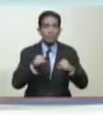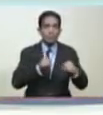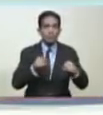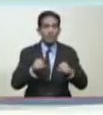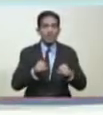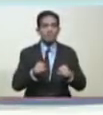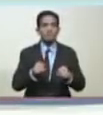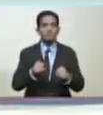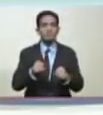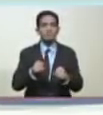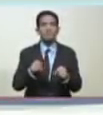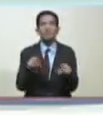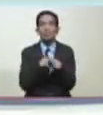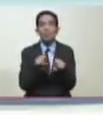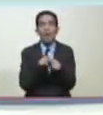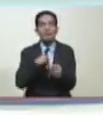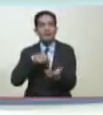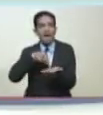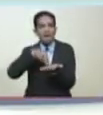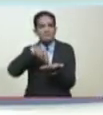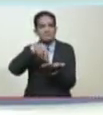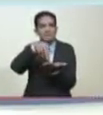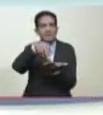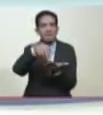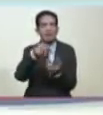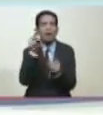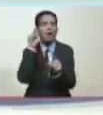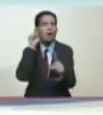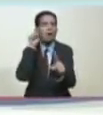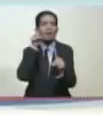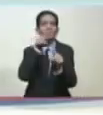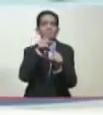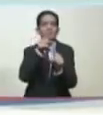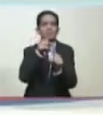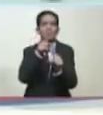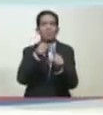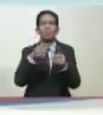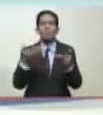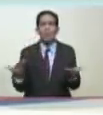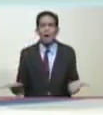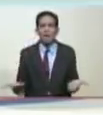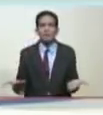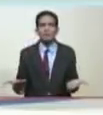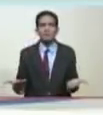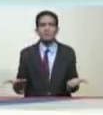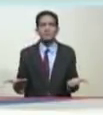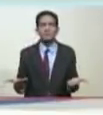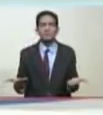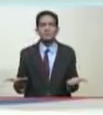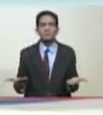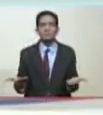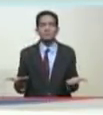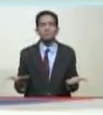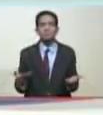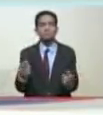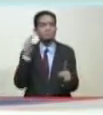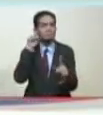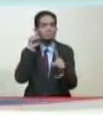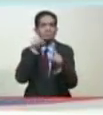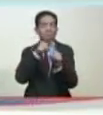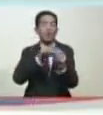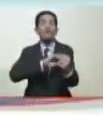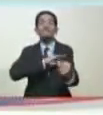siempre caminar. Un objetivo central para todos tiene que ser fortalecer el poder